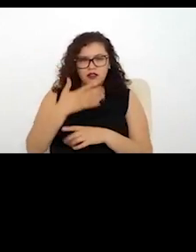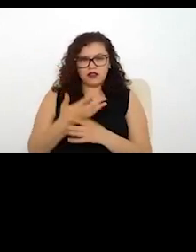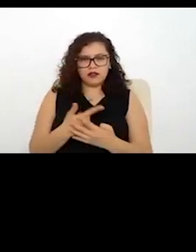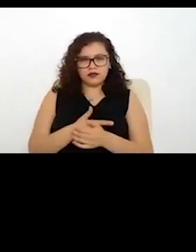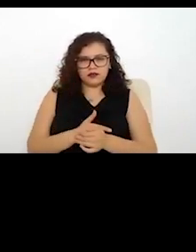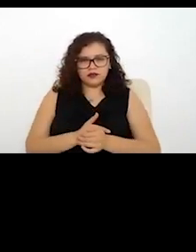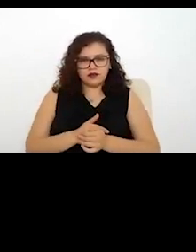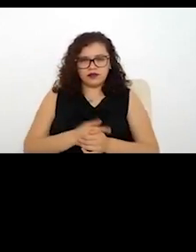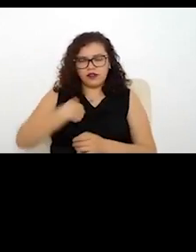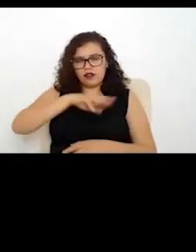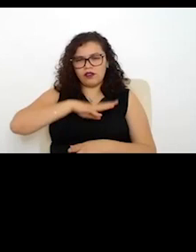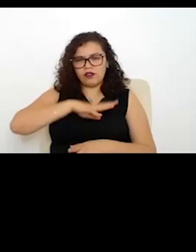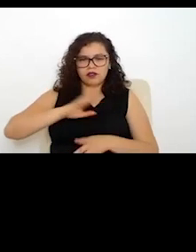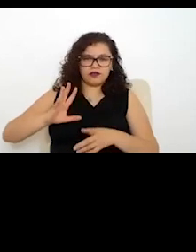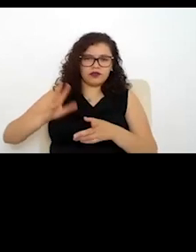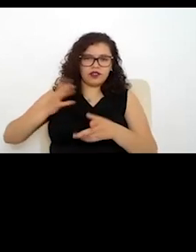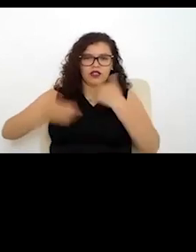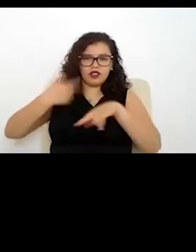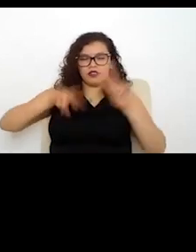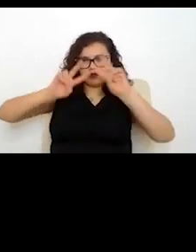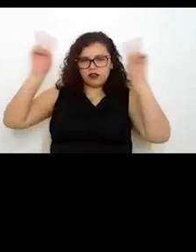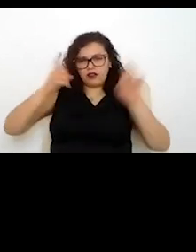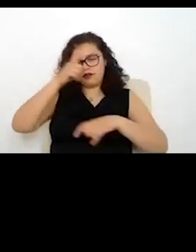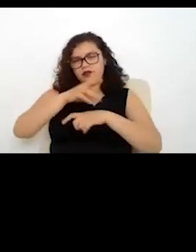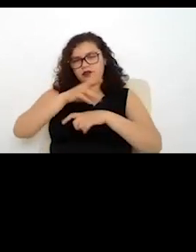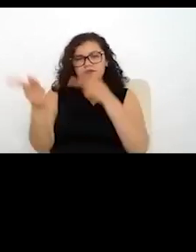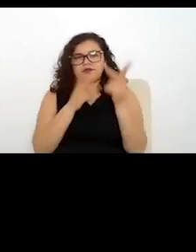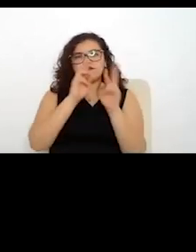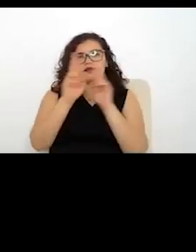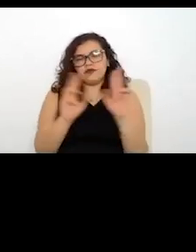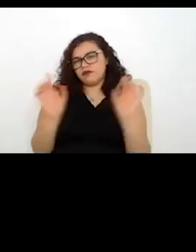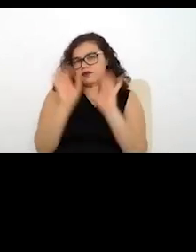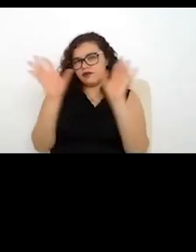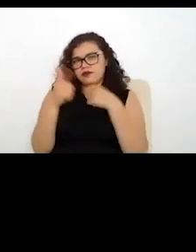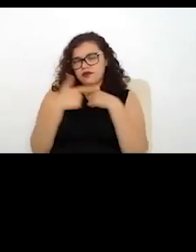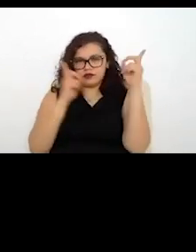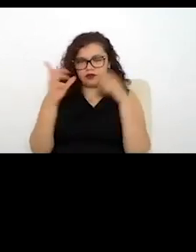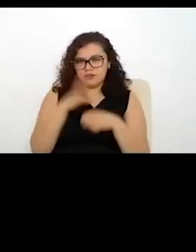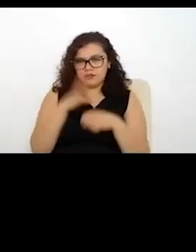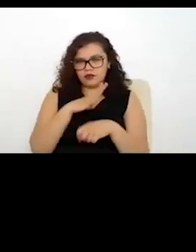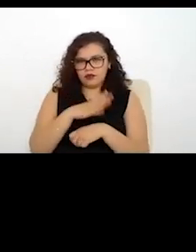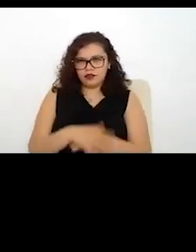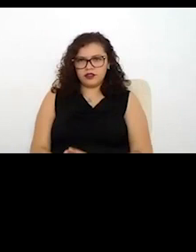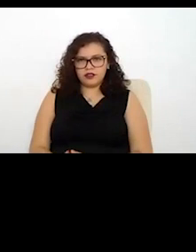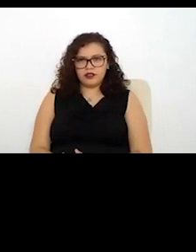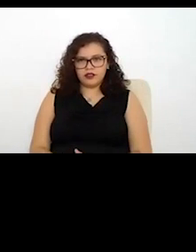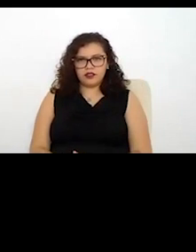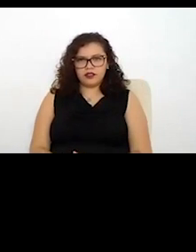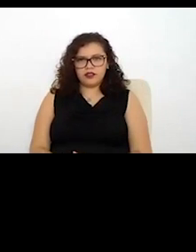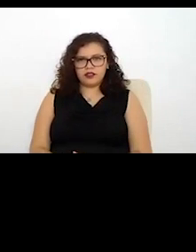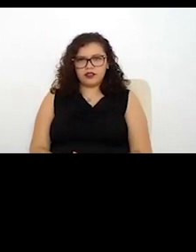lo vamos a retomar en el tema de preguntas y respuestas, en dado caso de que no haya quedado al 100% claro, porque